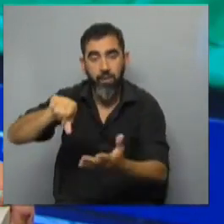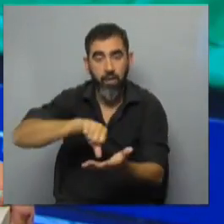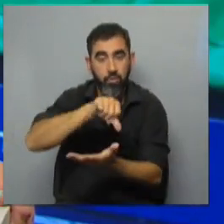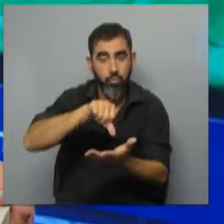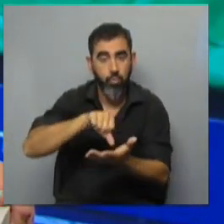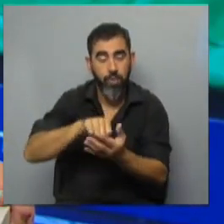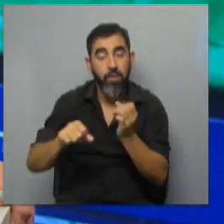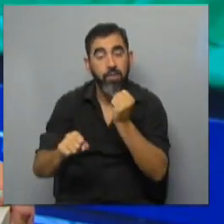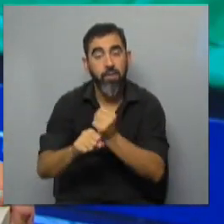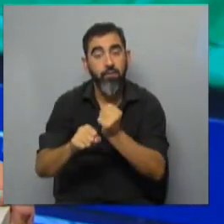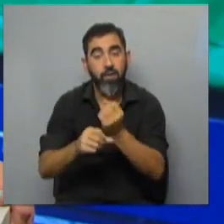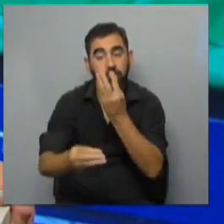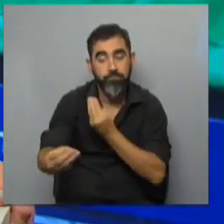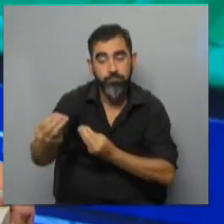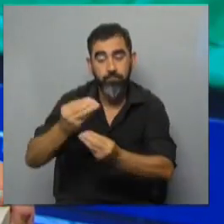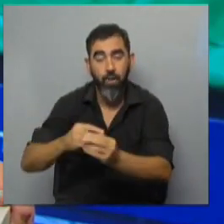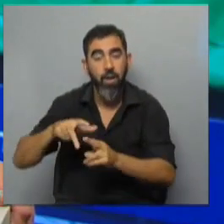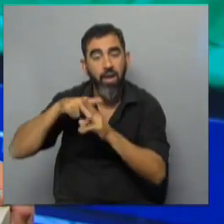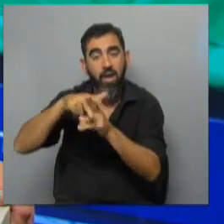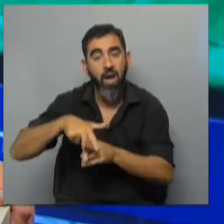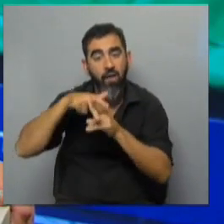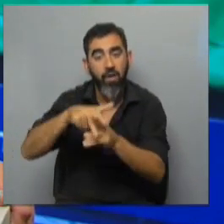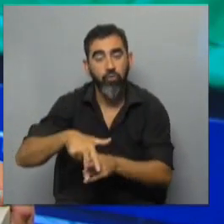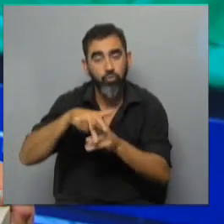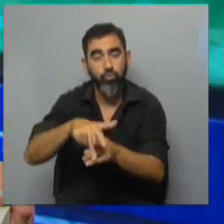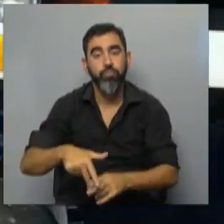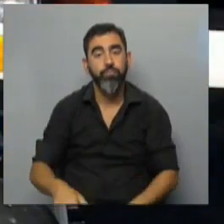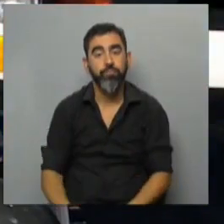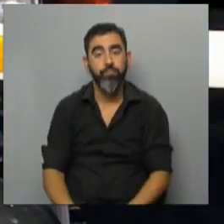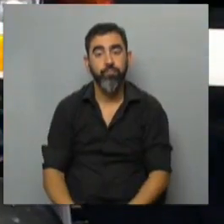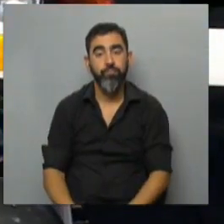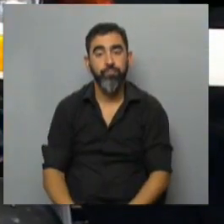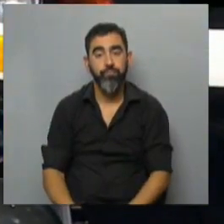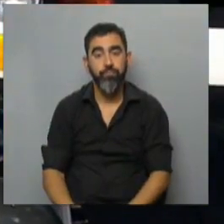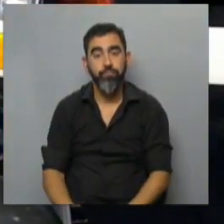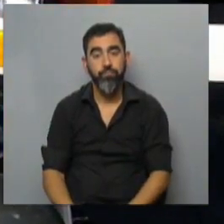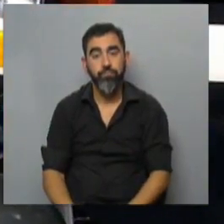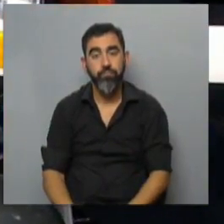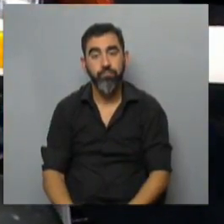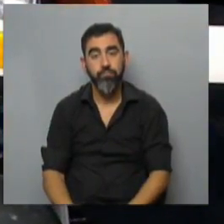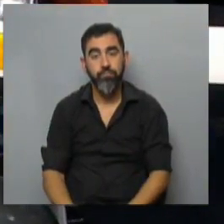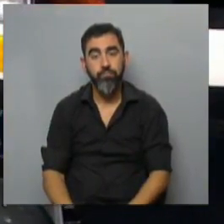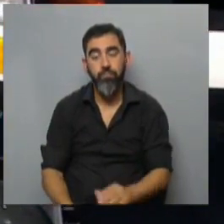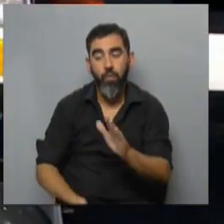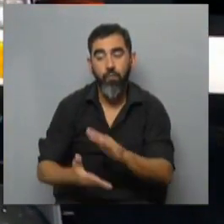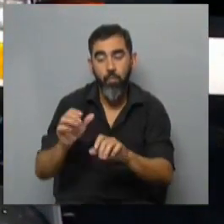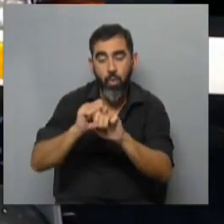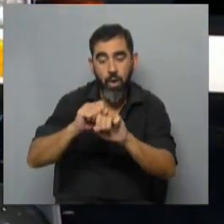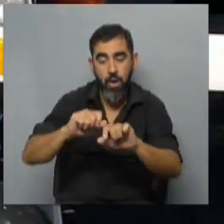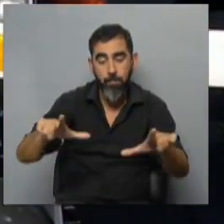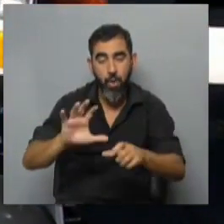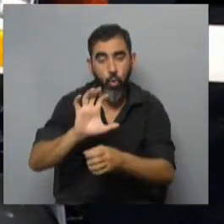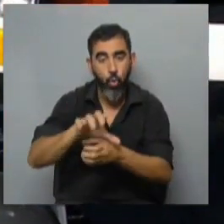trabajan la sustitución de los carros tirados por caballos principalmente cuando vamos a limpiar un contenedor